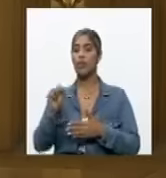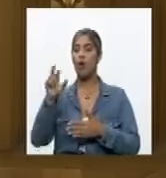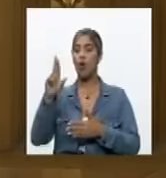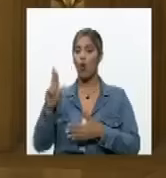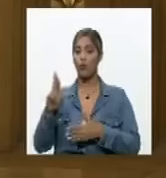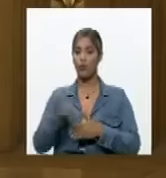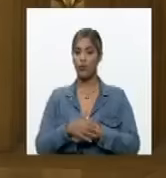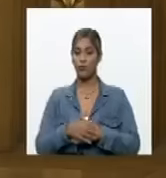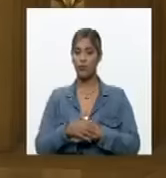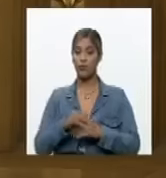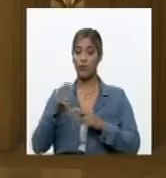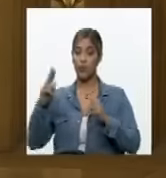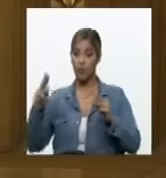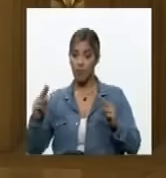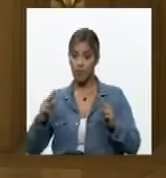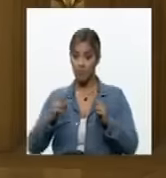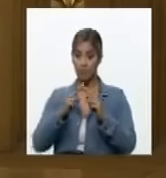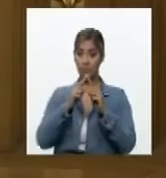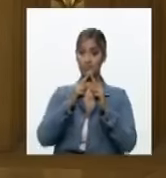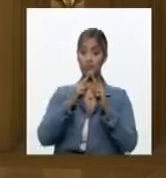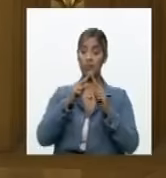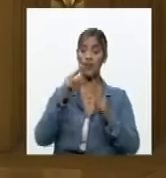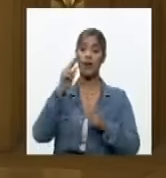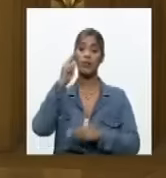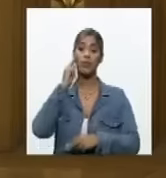Se reencuentra con nuestro padre libertador